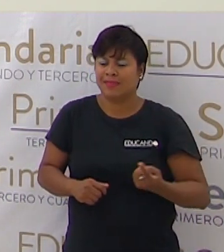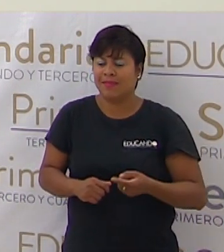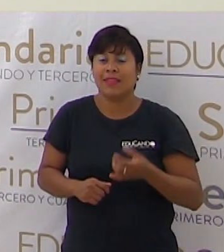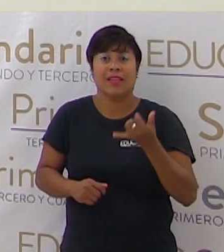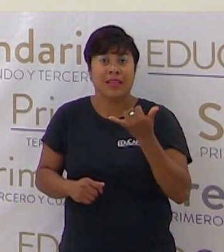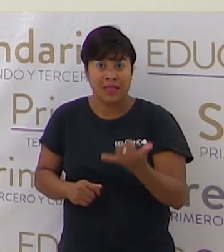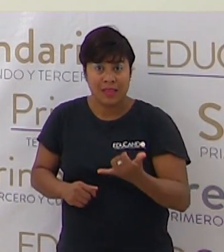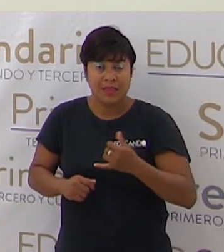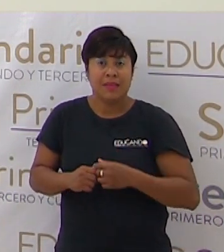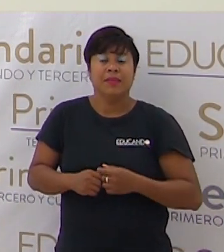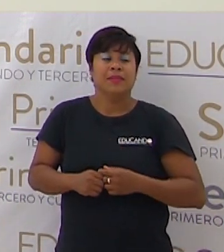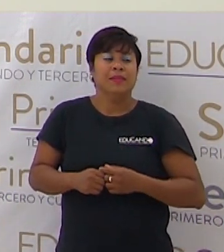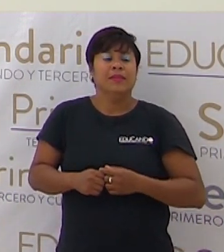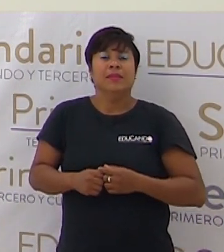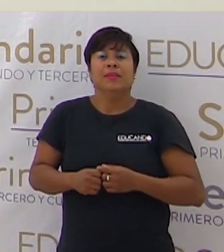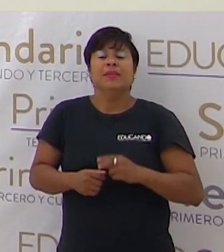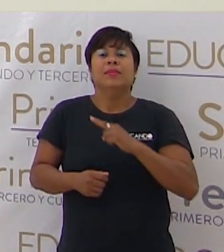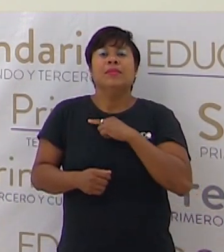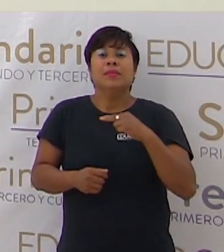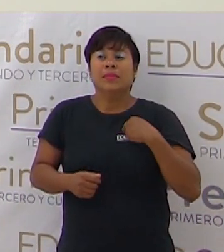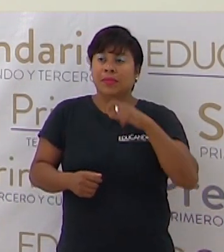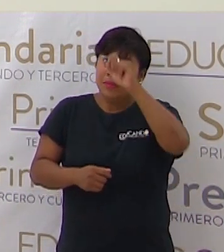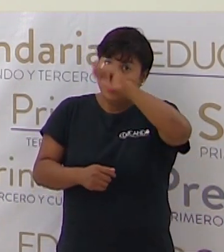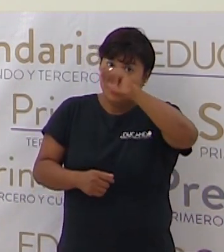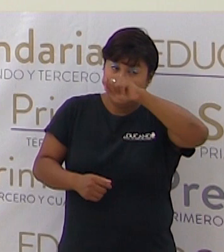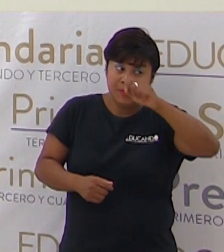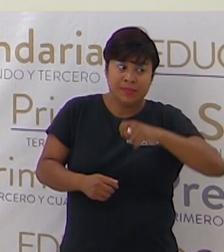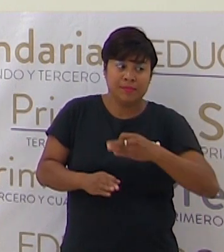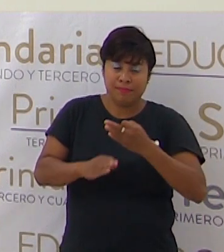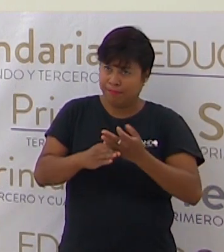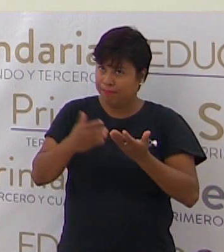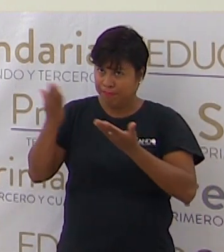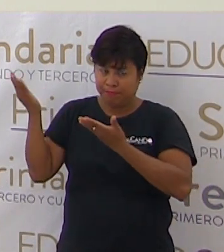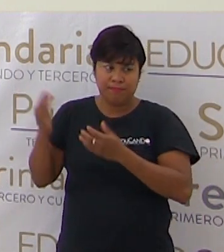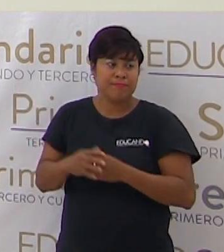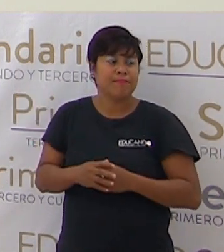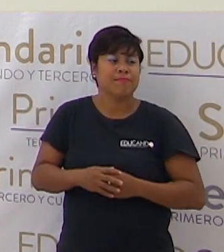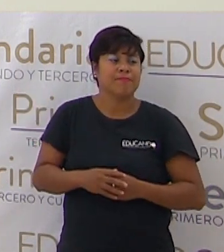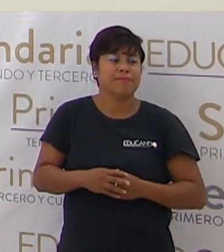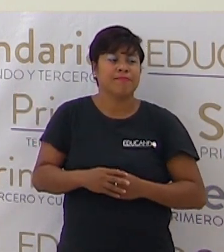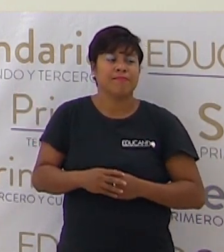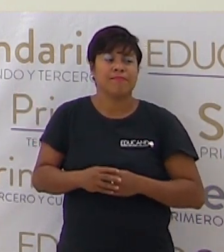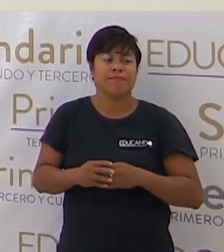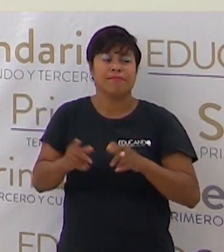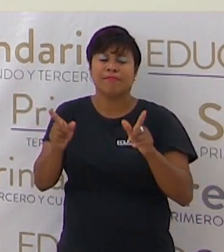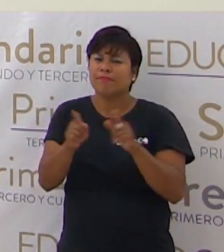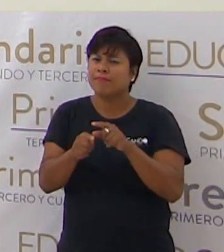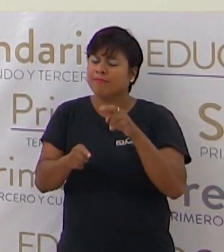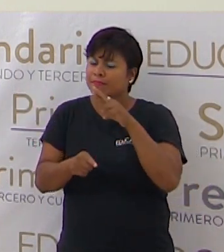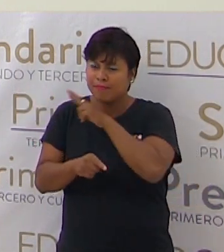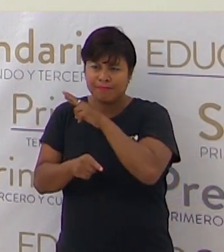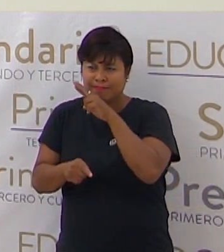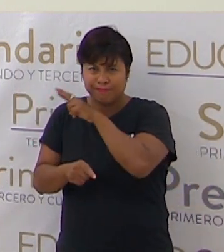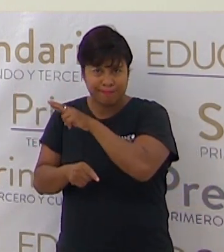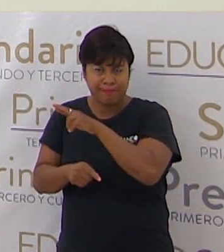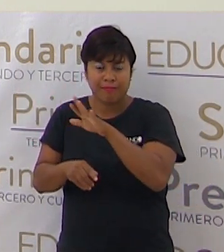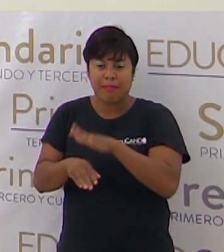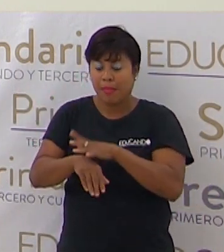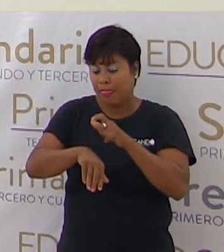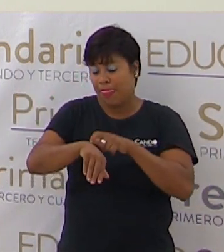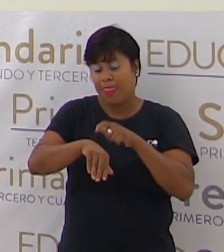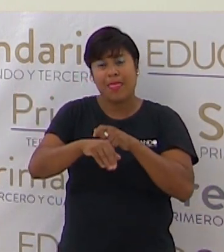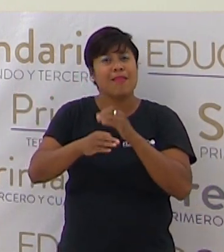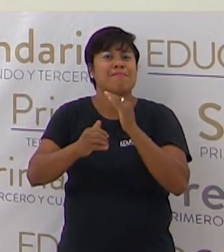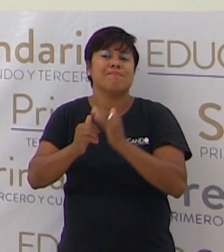Y pues vamos a escribirlo aquí de manera muy rapidita porque